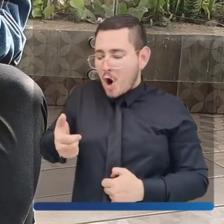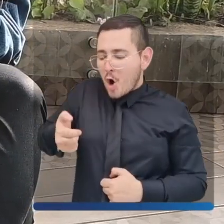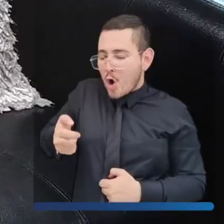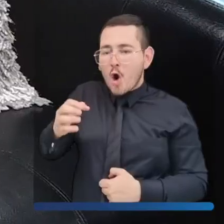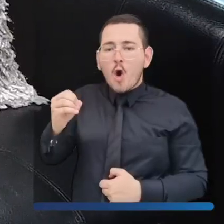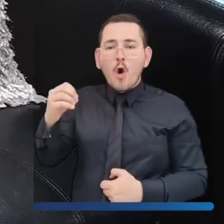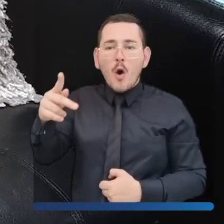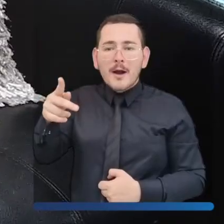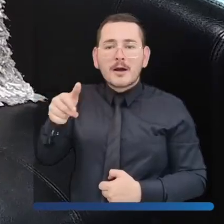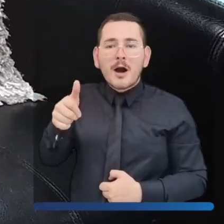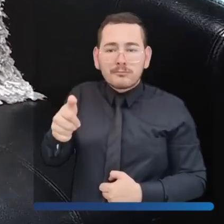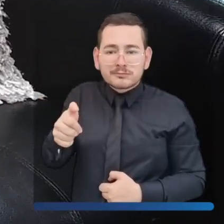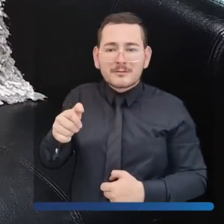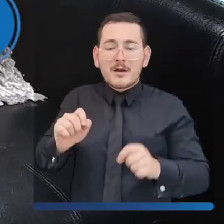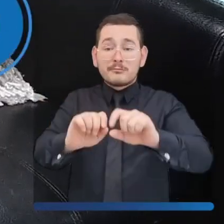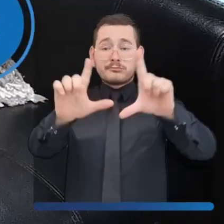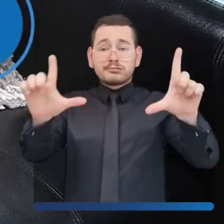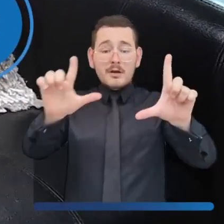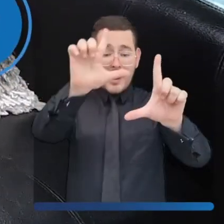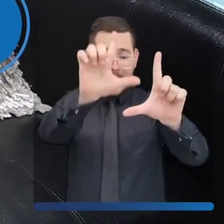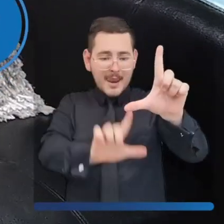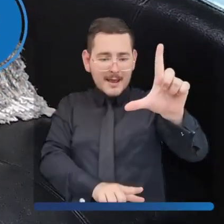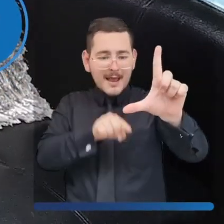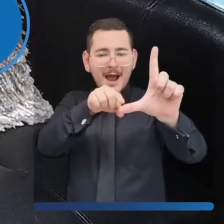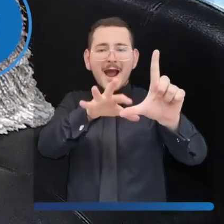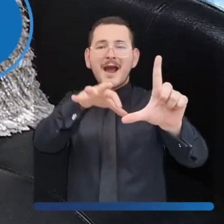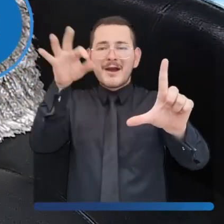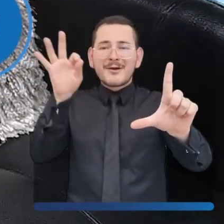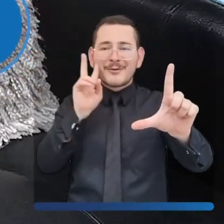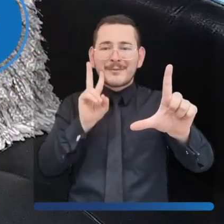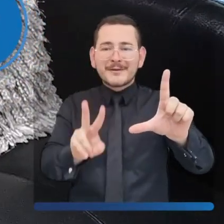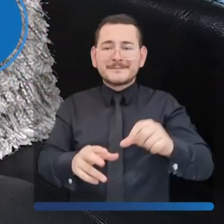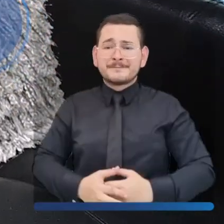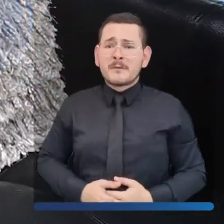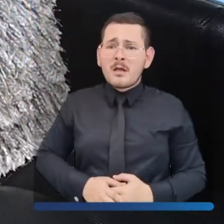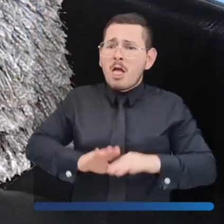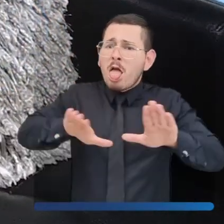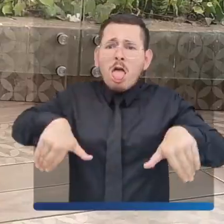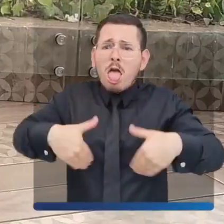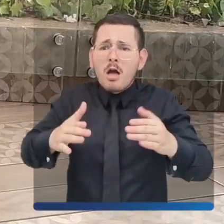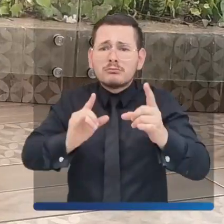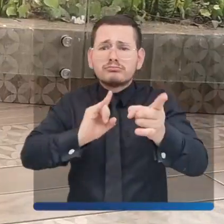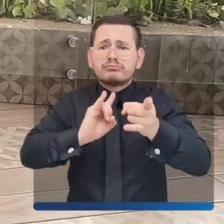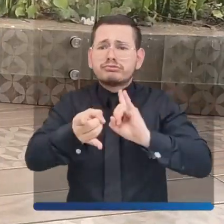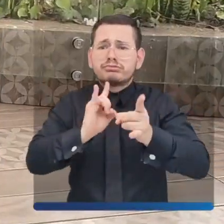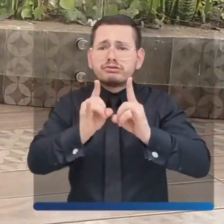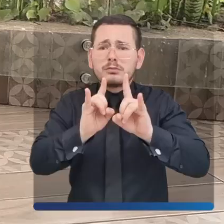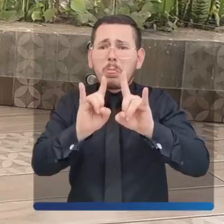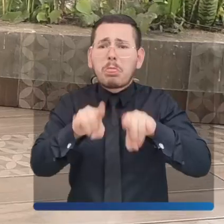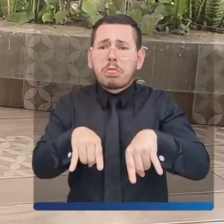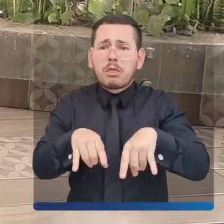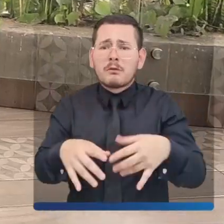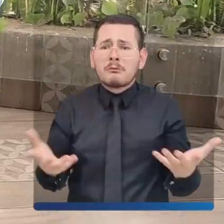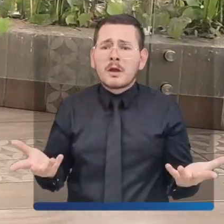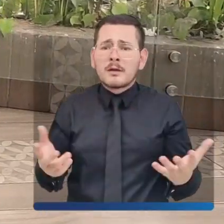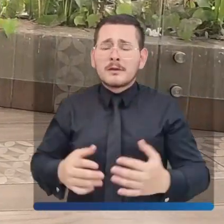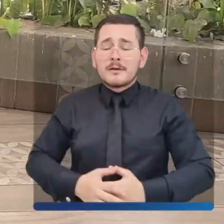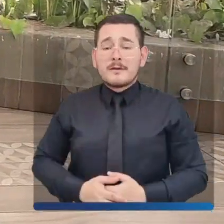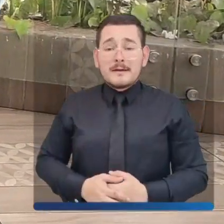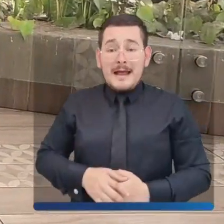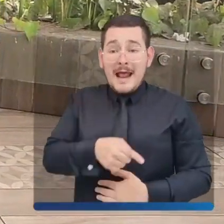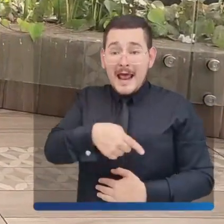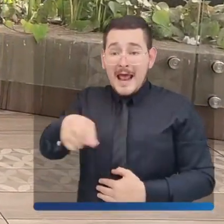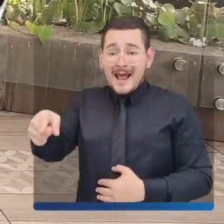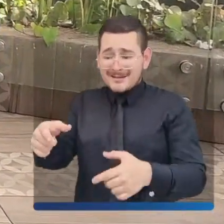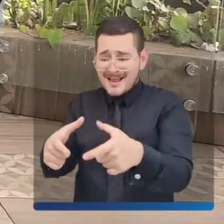dice OK y ahí busque el nombre de la novela. No me sale nada, no hay internet. Mami, ve